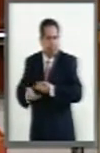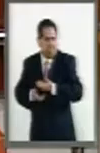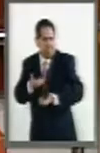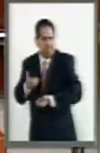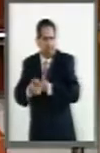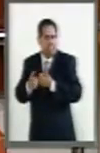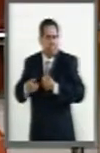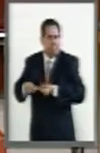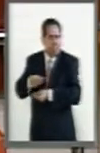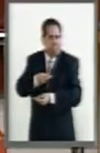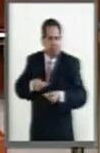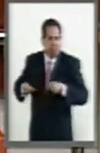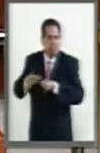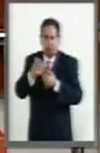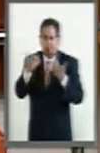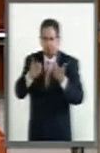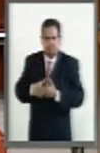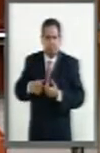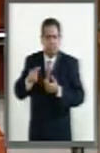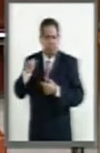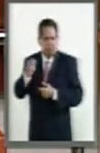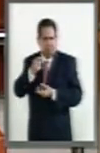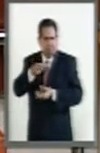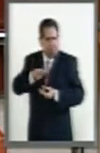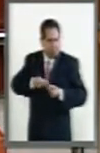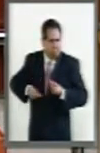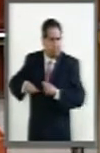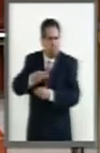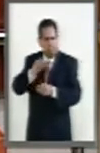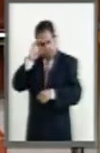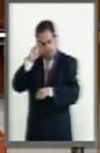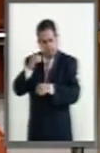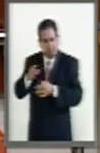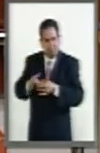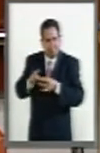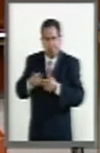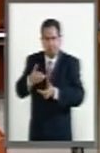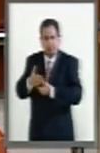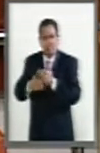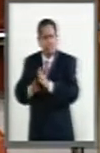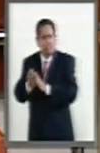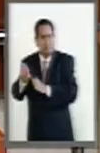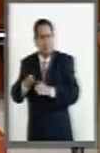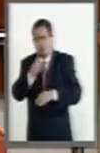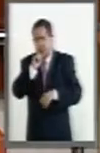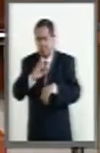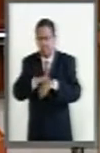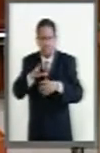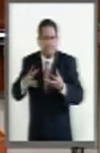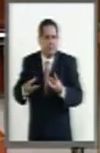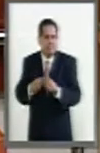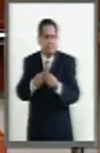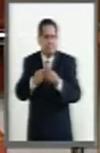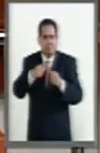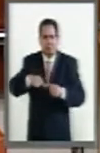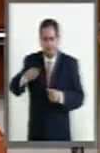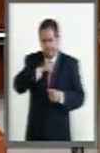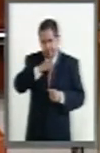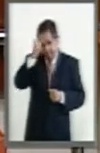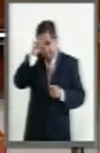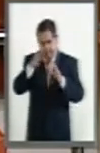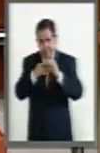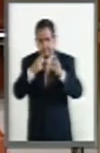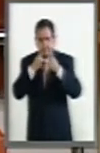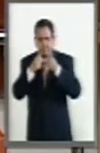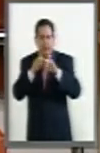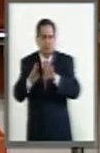cooperación comercial, industrial, tecnológica, científica y de desarrollo, además de impulsar un acuerdo migratorio que garantice